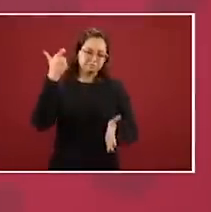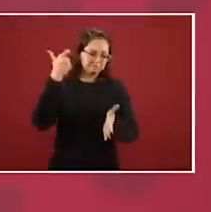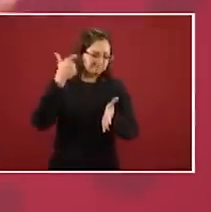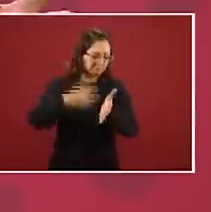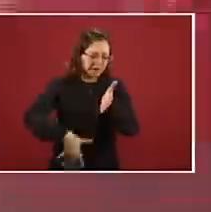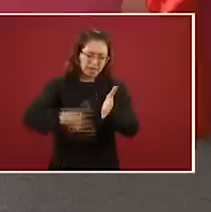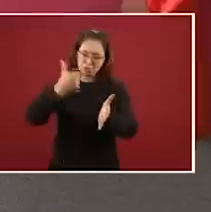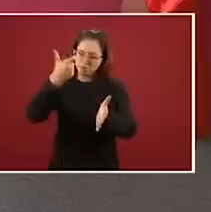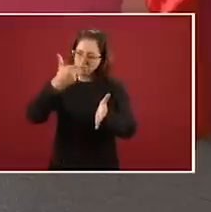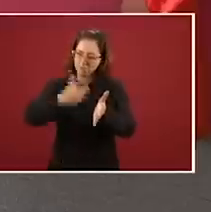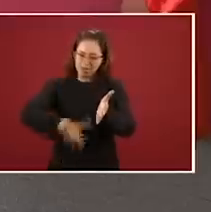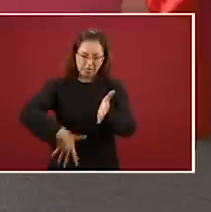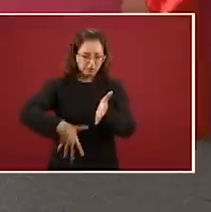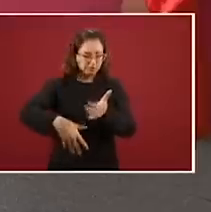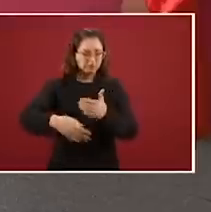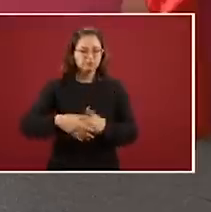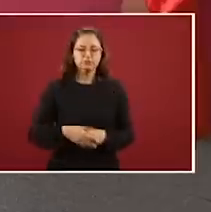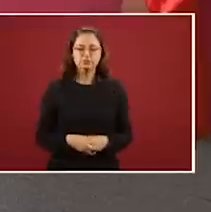muy barato,